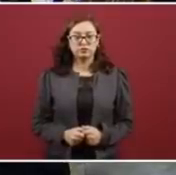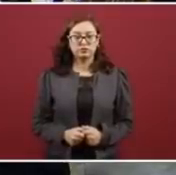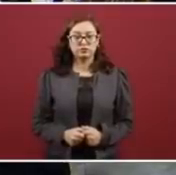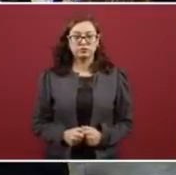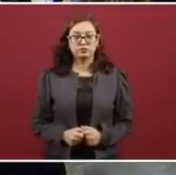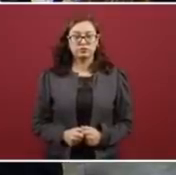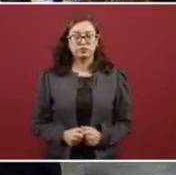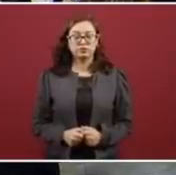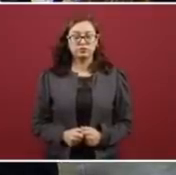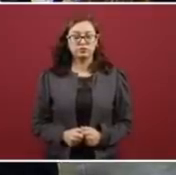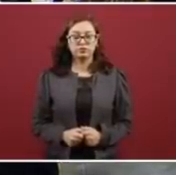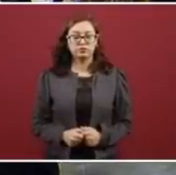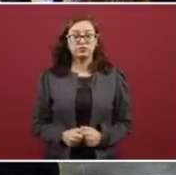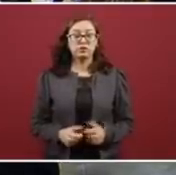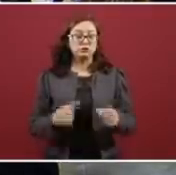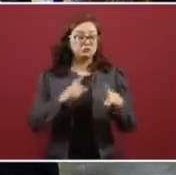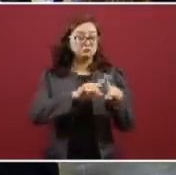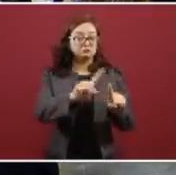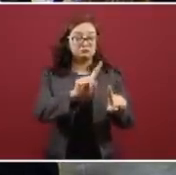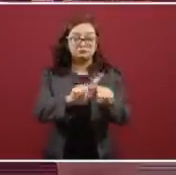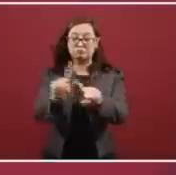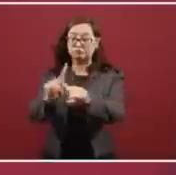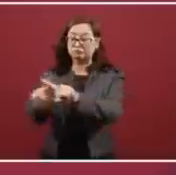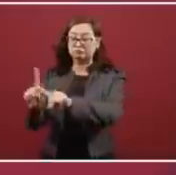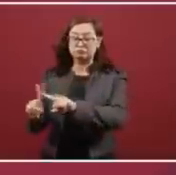muchos aspectos